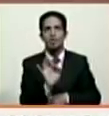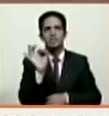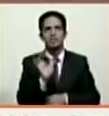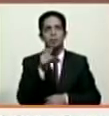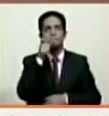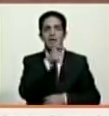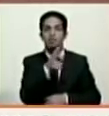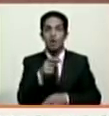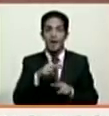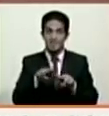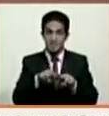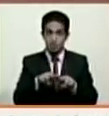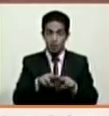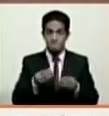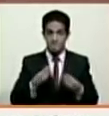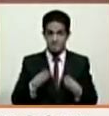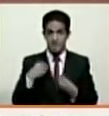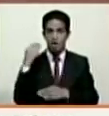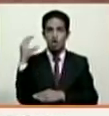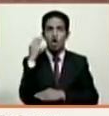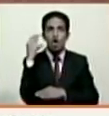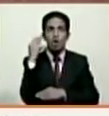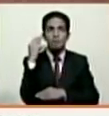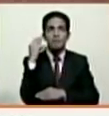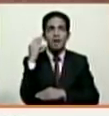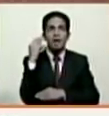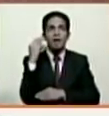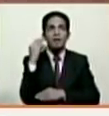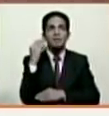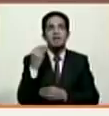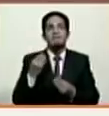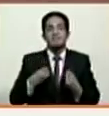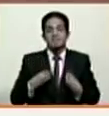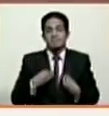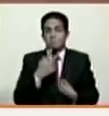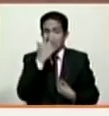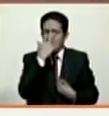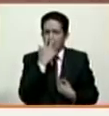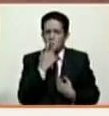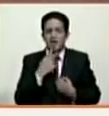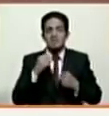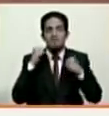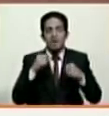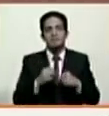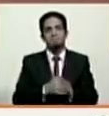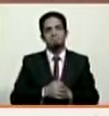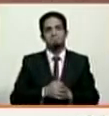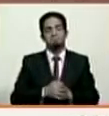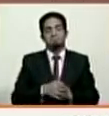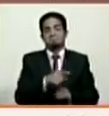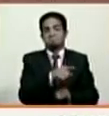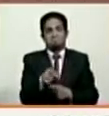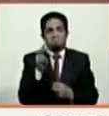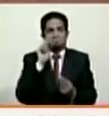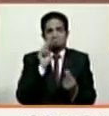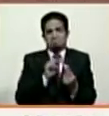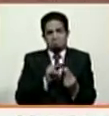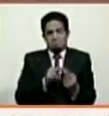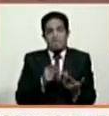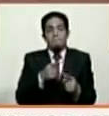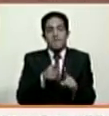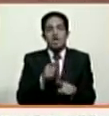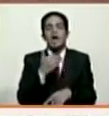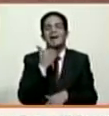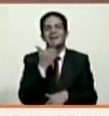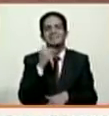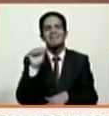niños que viven en Cúcuta viven en una situación de pobreza. Para quien no lo sepa, casi el 10%